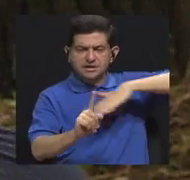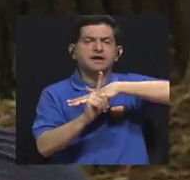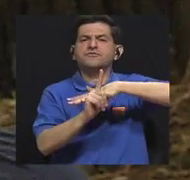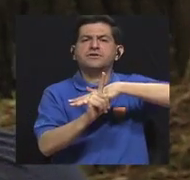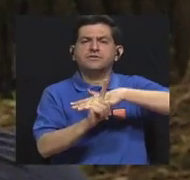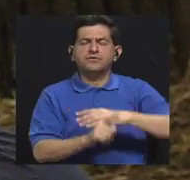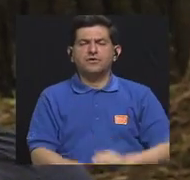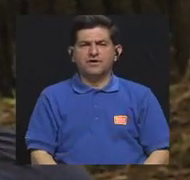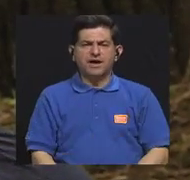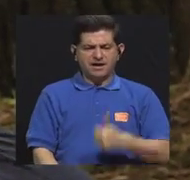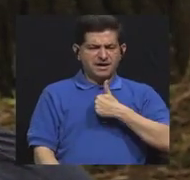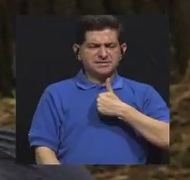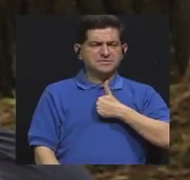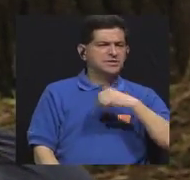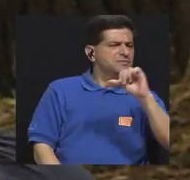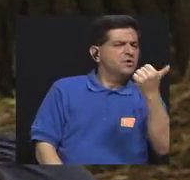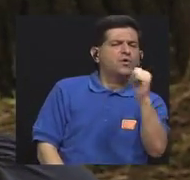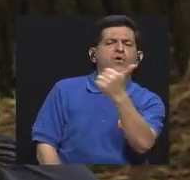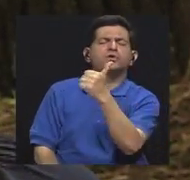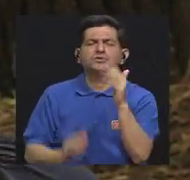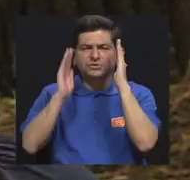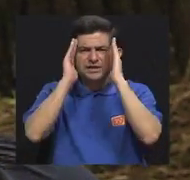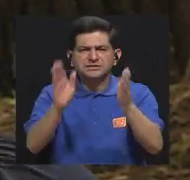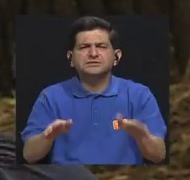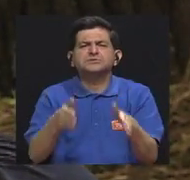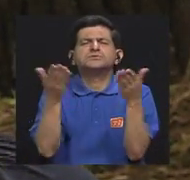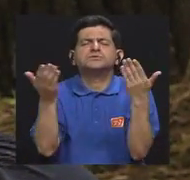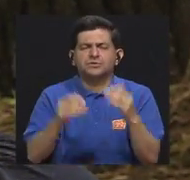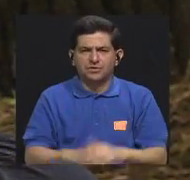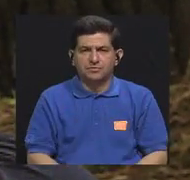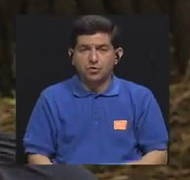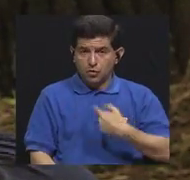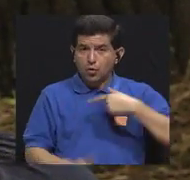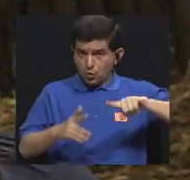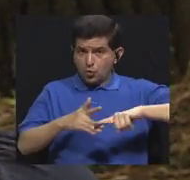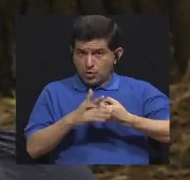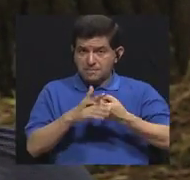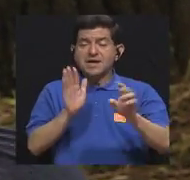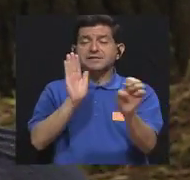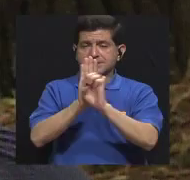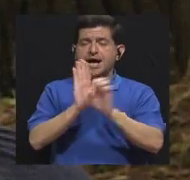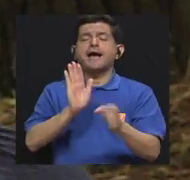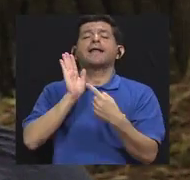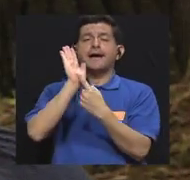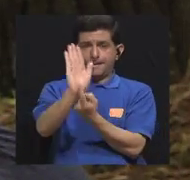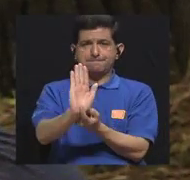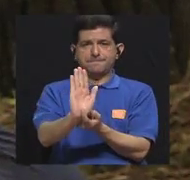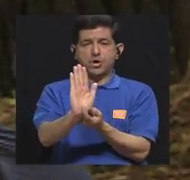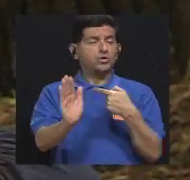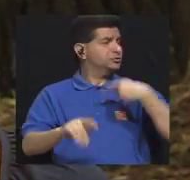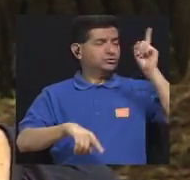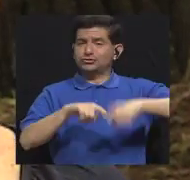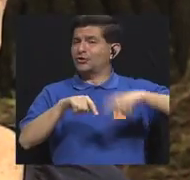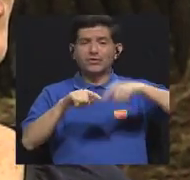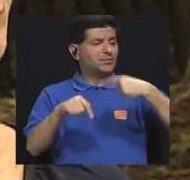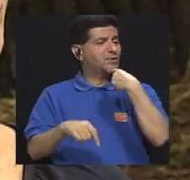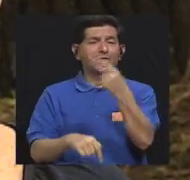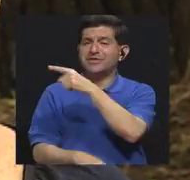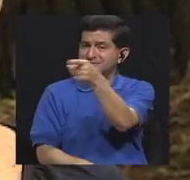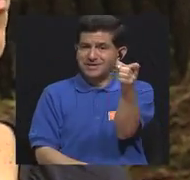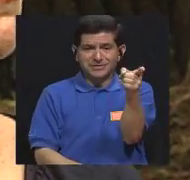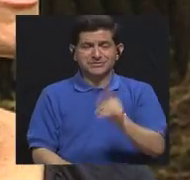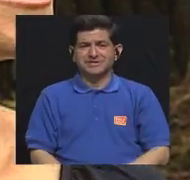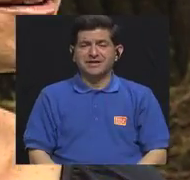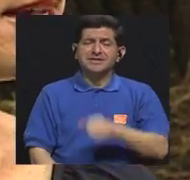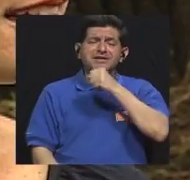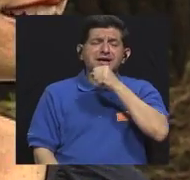¿Cómo nos tratamos nosotros? Yo siempre digo que uno tiene que empezar dando el ejemplo, porque yo no puedo venir a decirles a